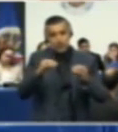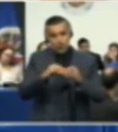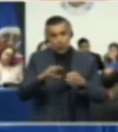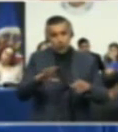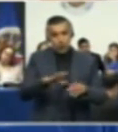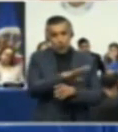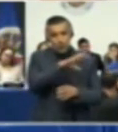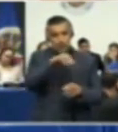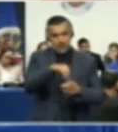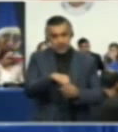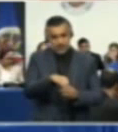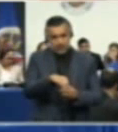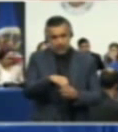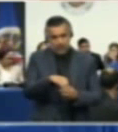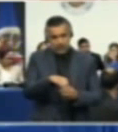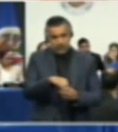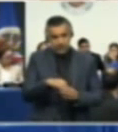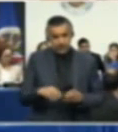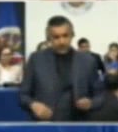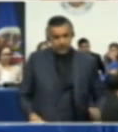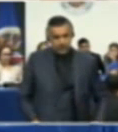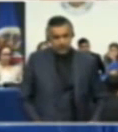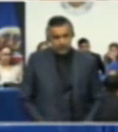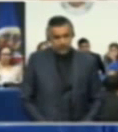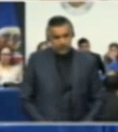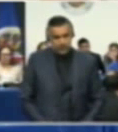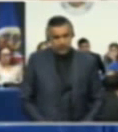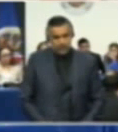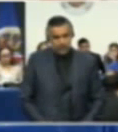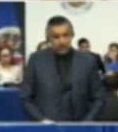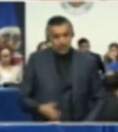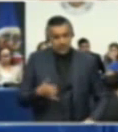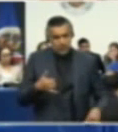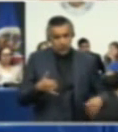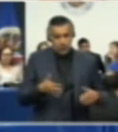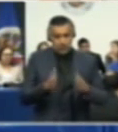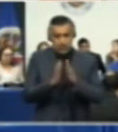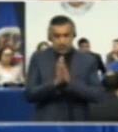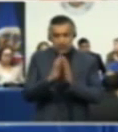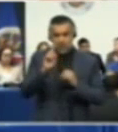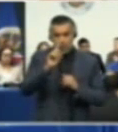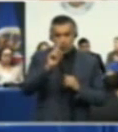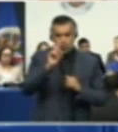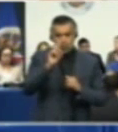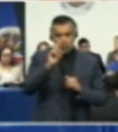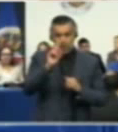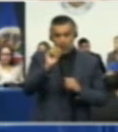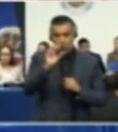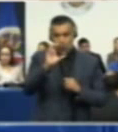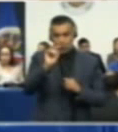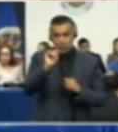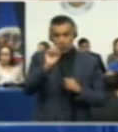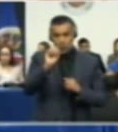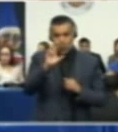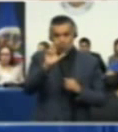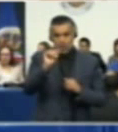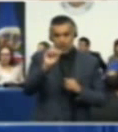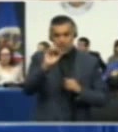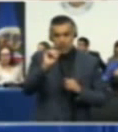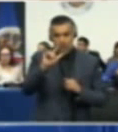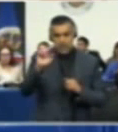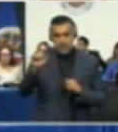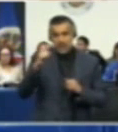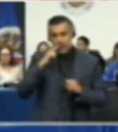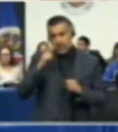Calle, antes de iniciar mi breve exposición, para que pueda indicar lo que el